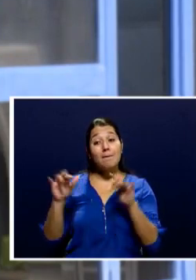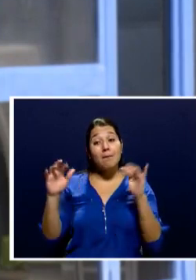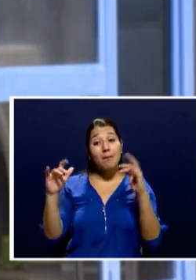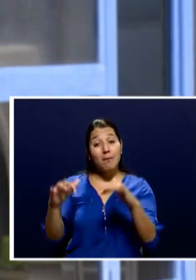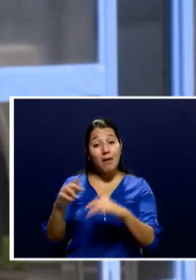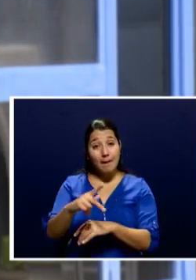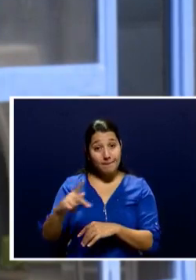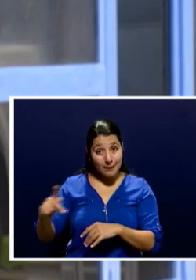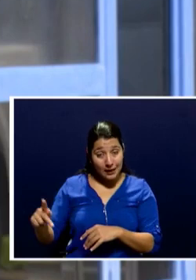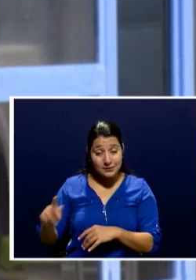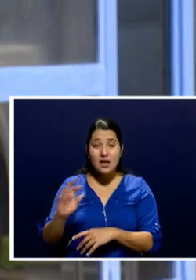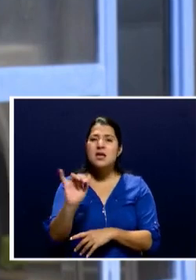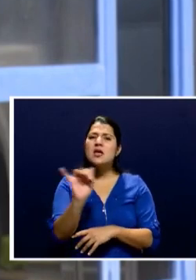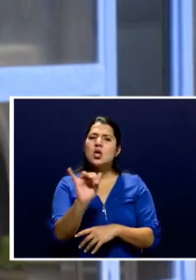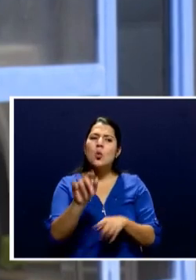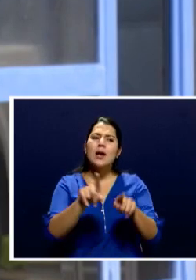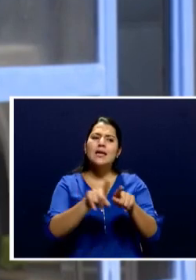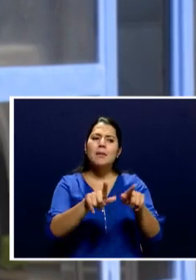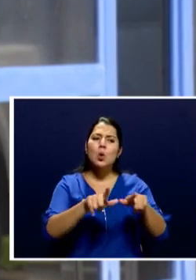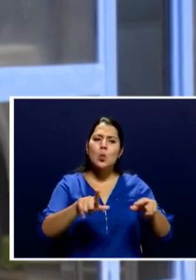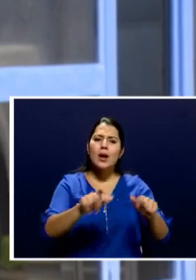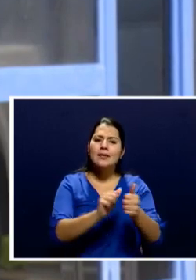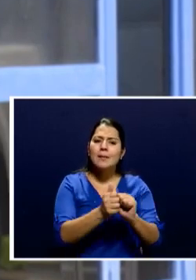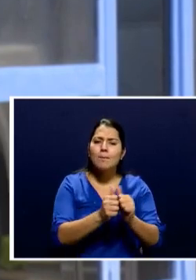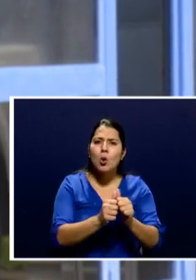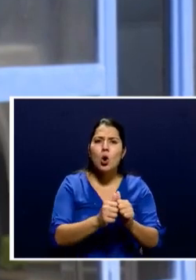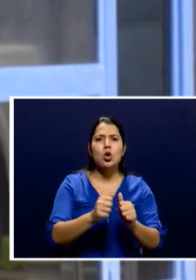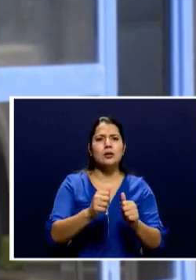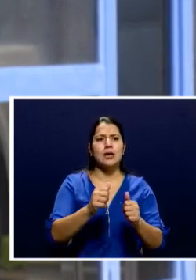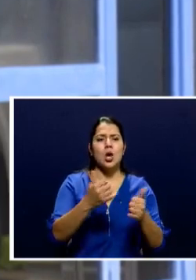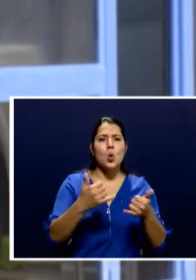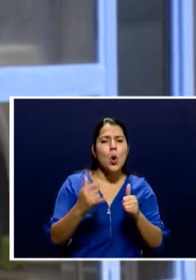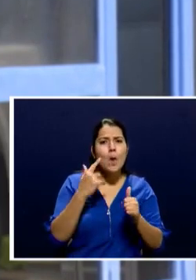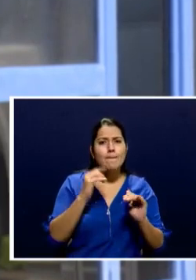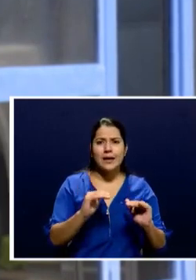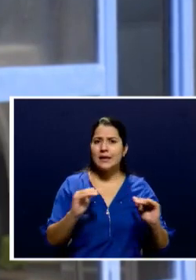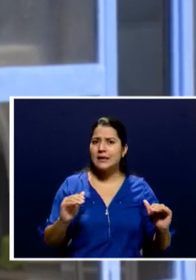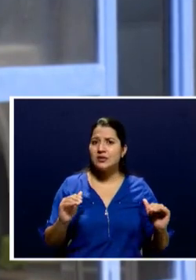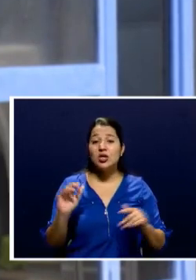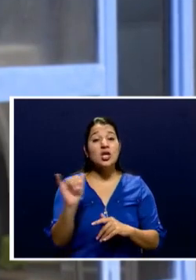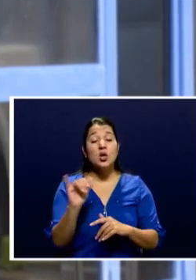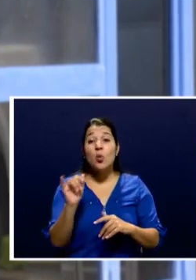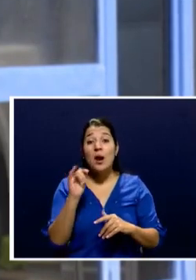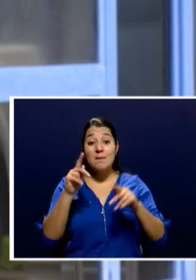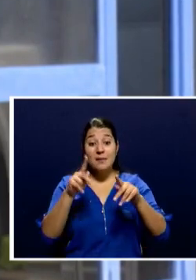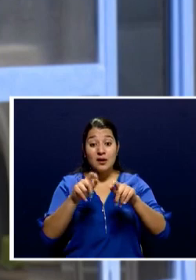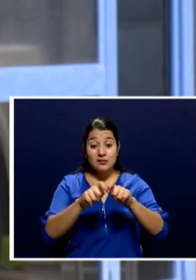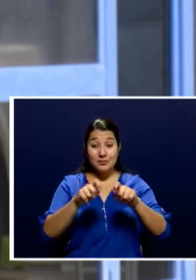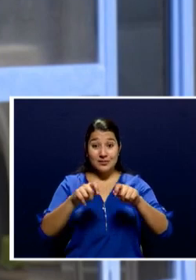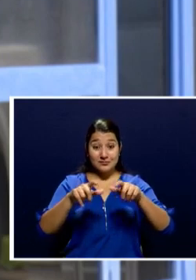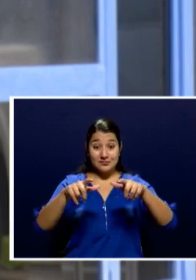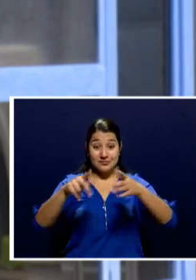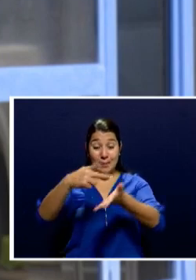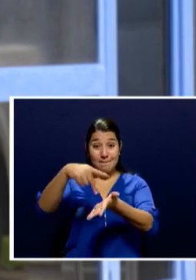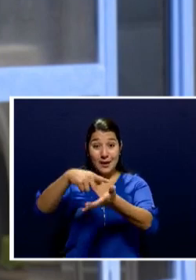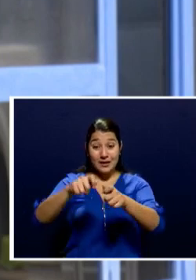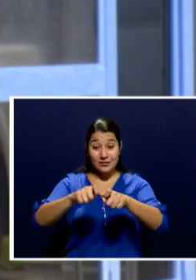playground en lugares de deporte, hemos visto presencia de personas rompiendo los sellos y entrando a